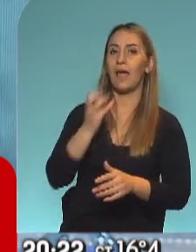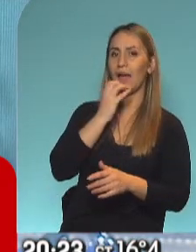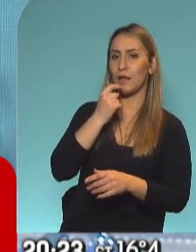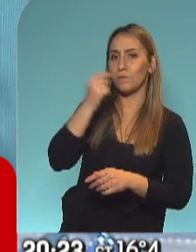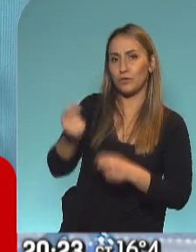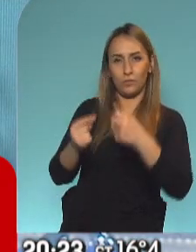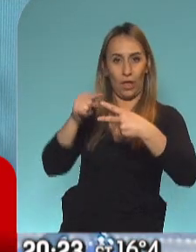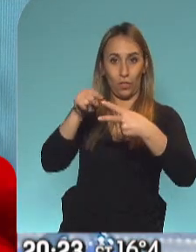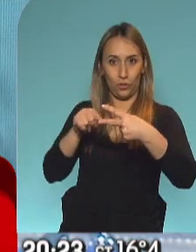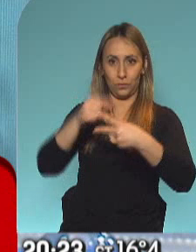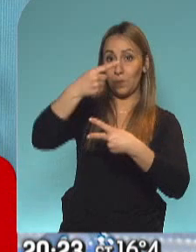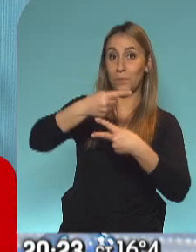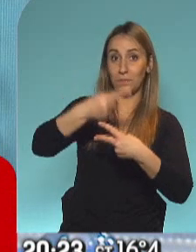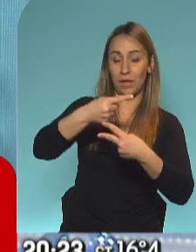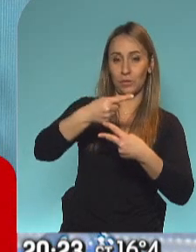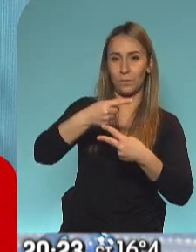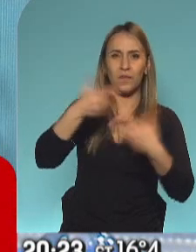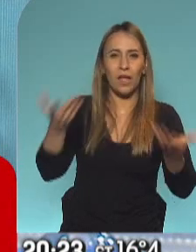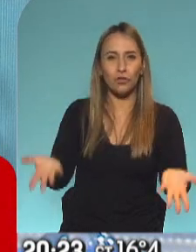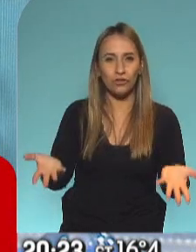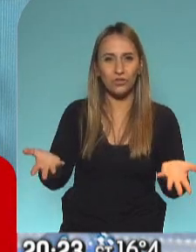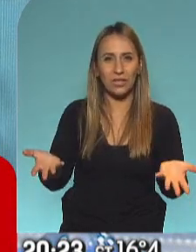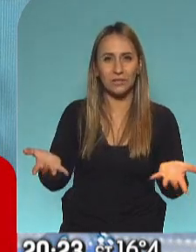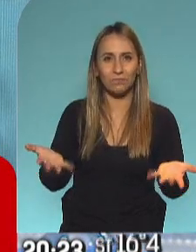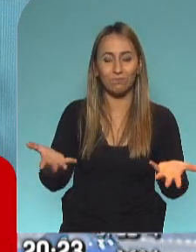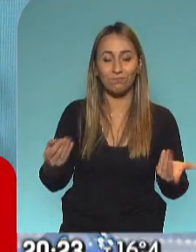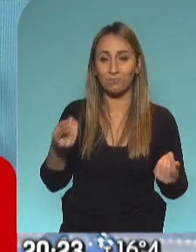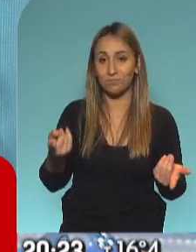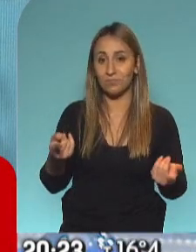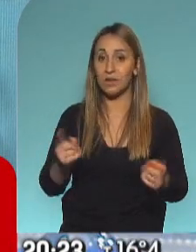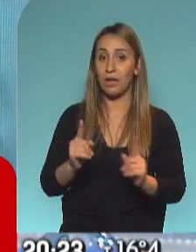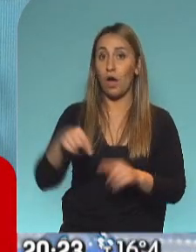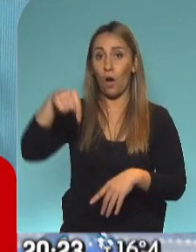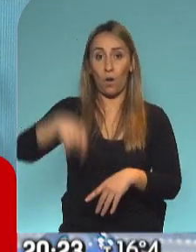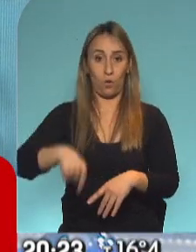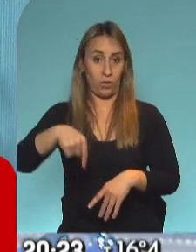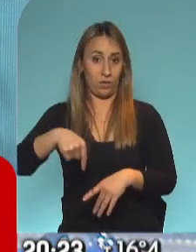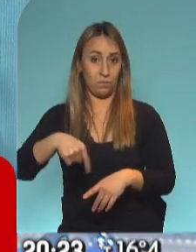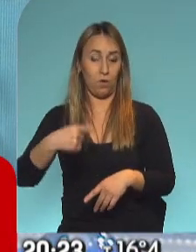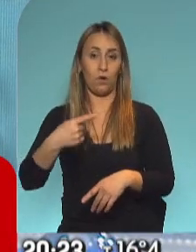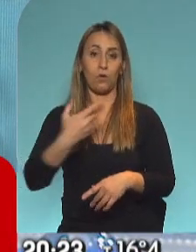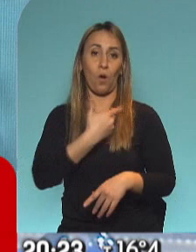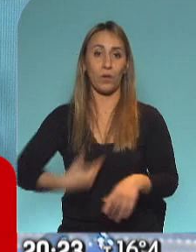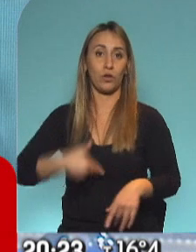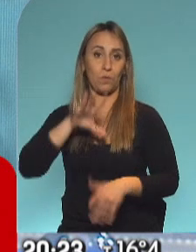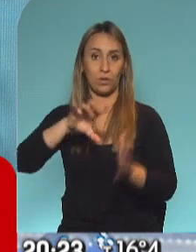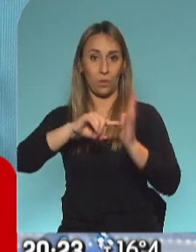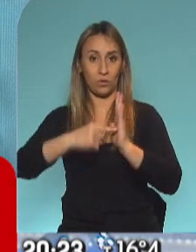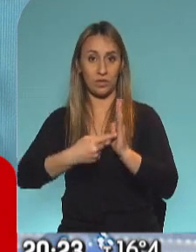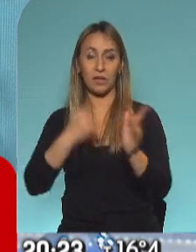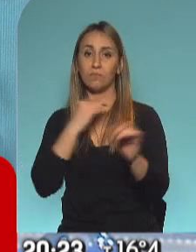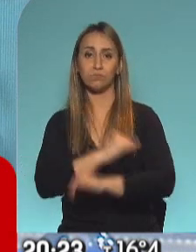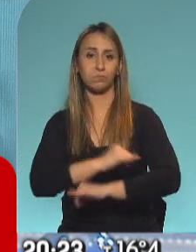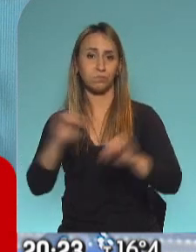lo que está diciendo. Una, ¿esto quiere decir que lo que hoy anuncia Provincia de Buenos Aires tendremos que